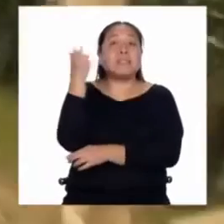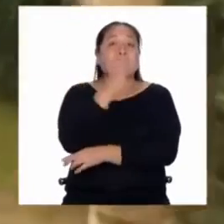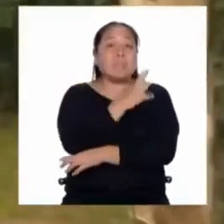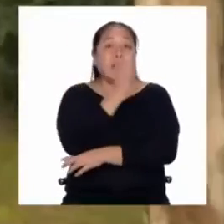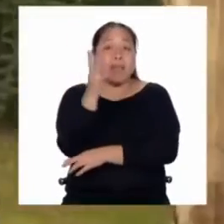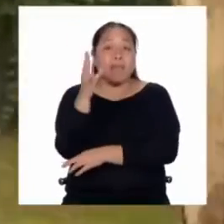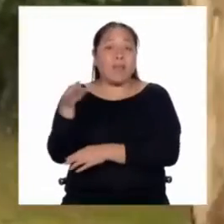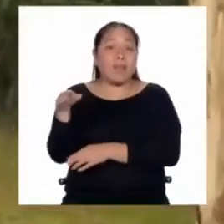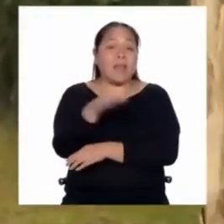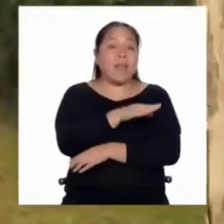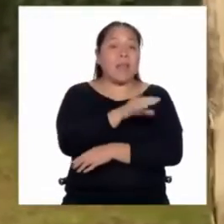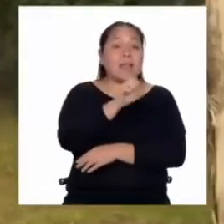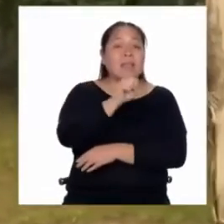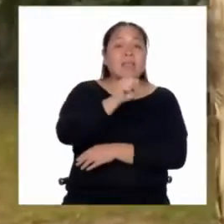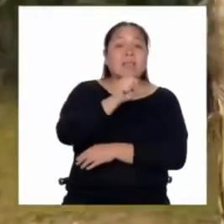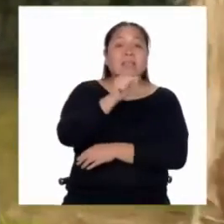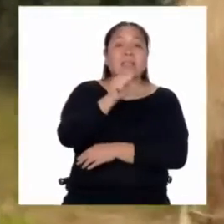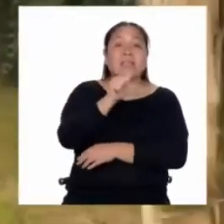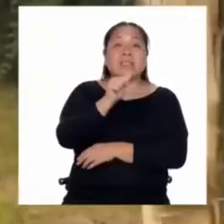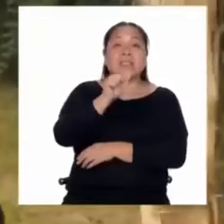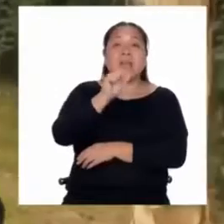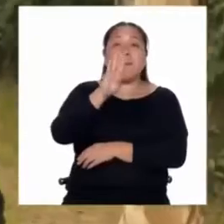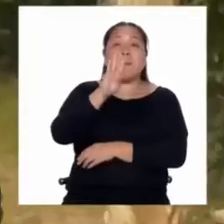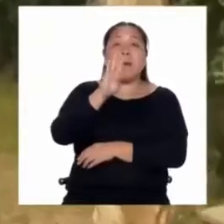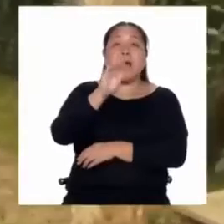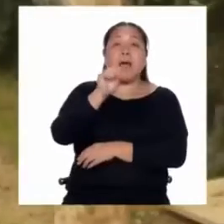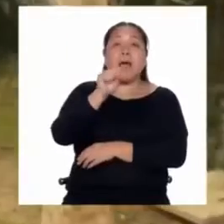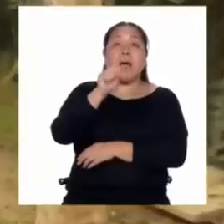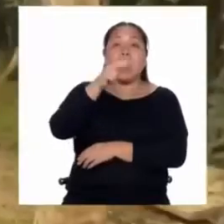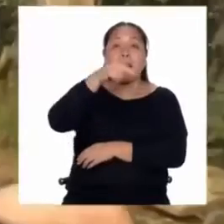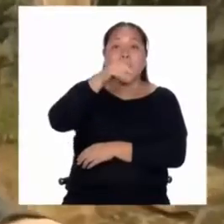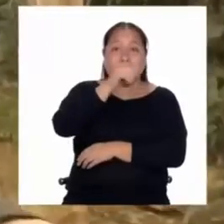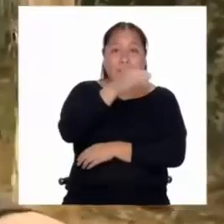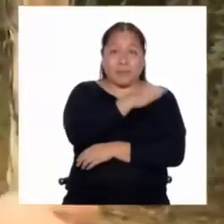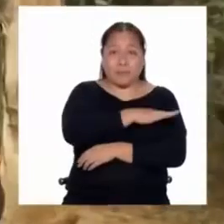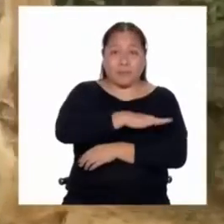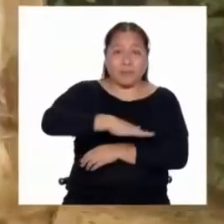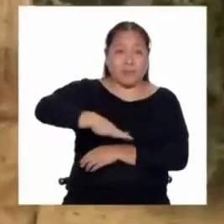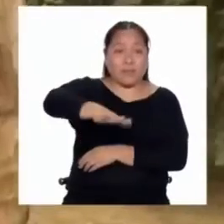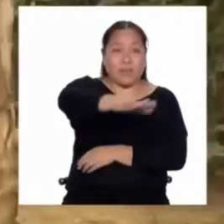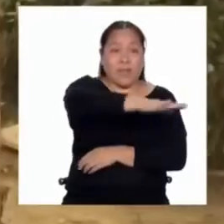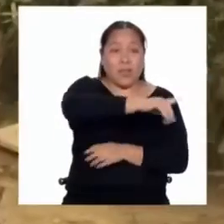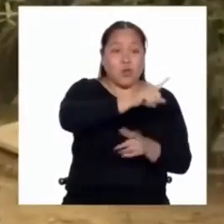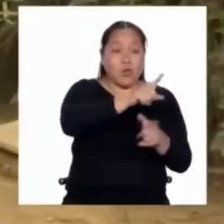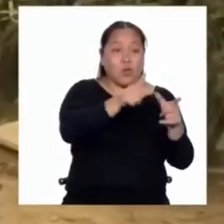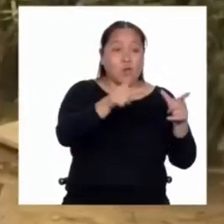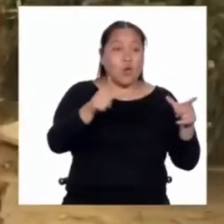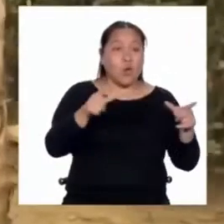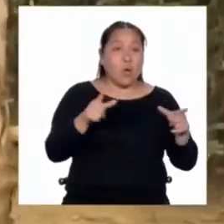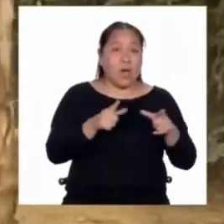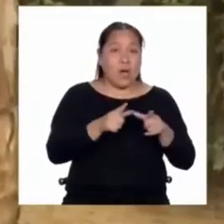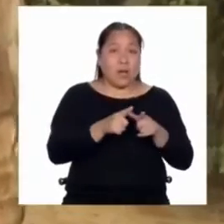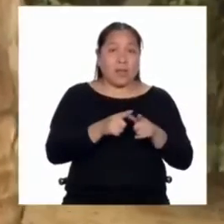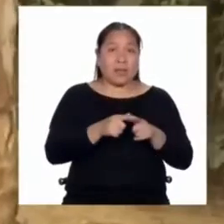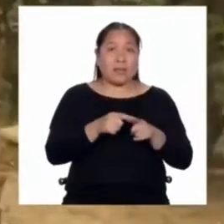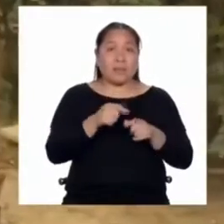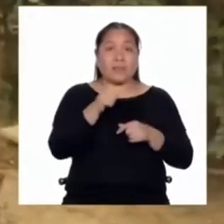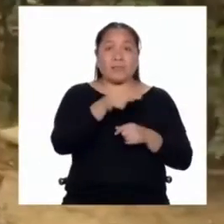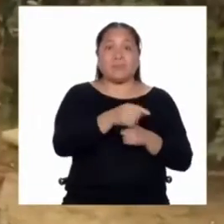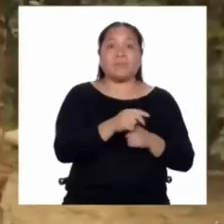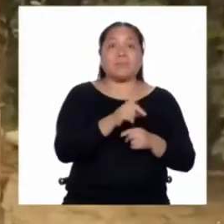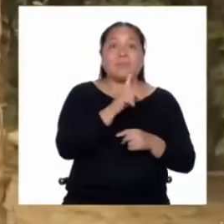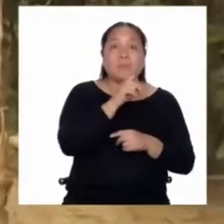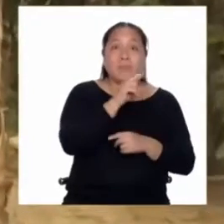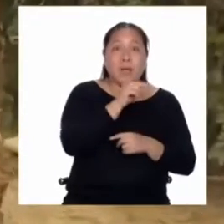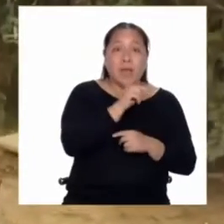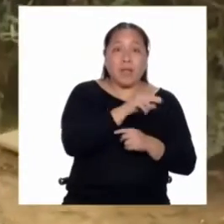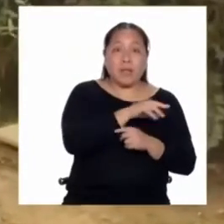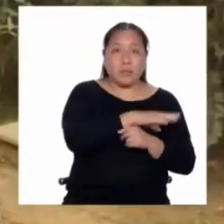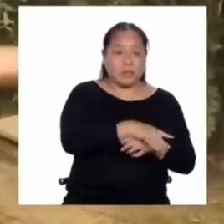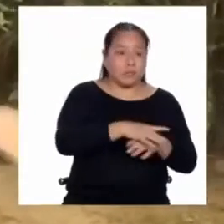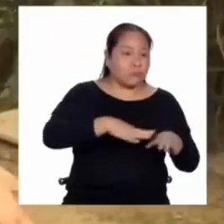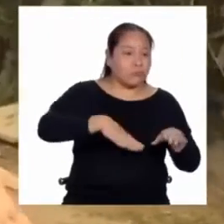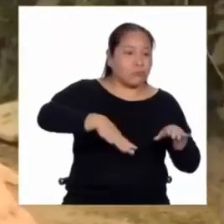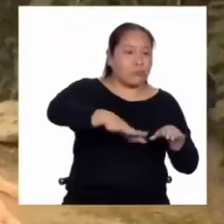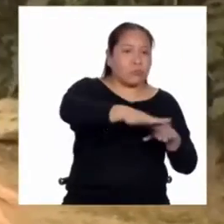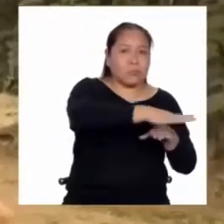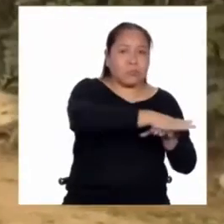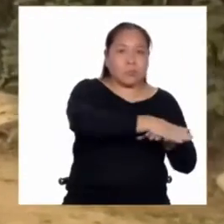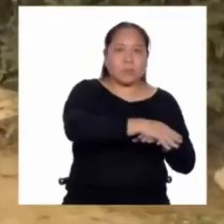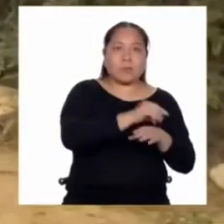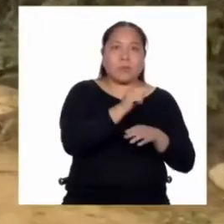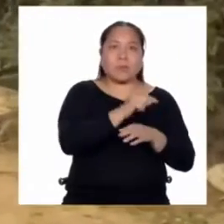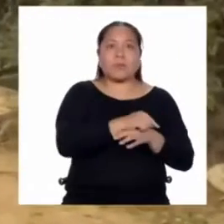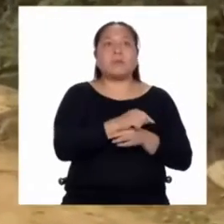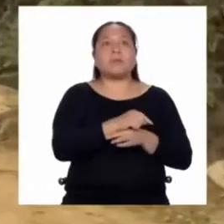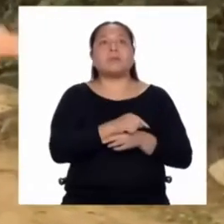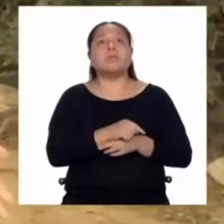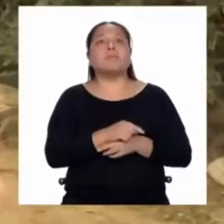pensando. Sabana, escucha bien, sabana se refiere a los campos donde abundan los pastos y semillas. Ahí no hay agrupaciones continuas de